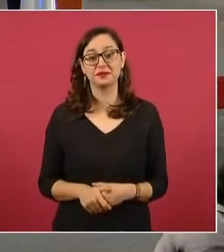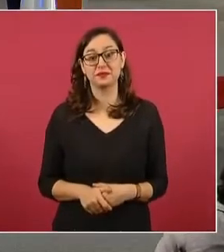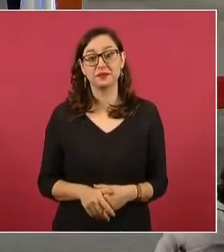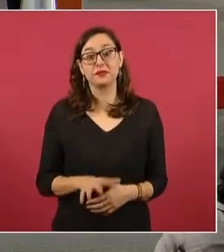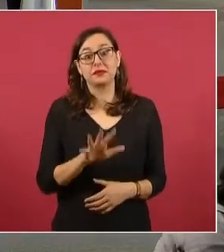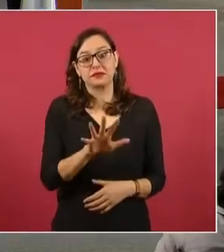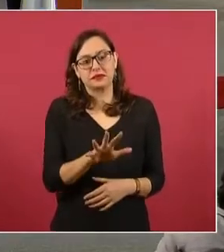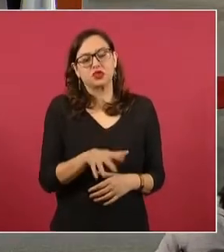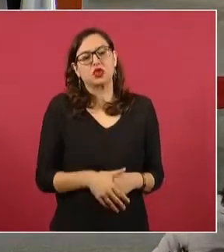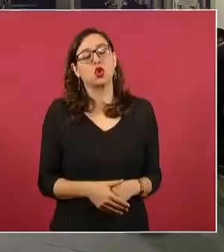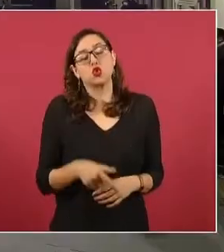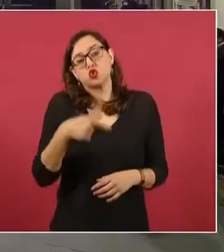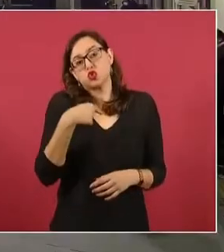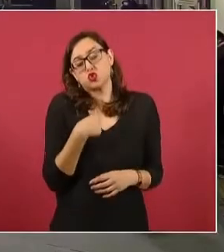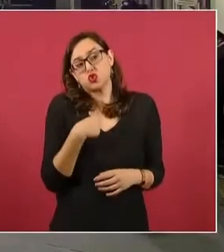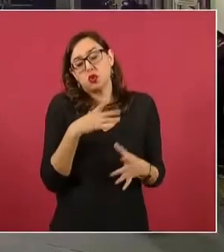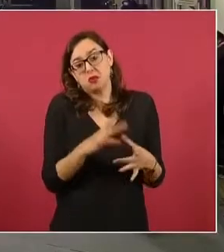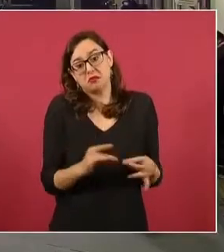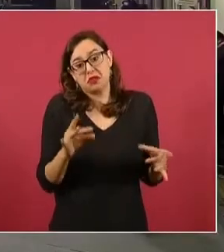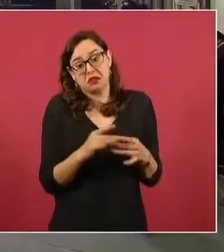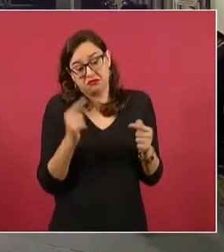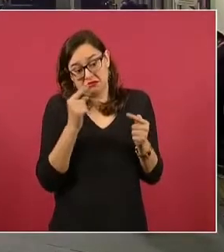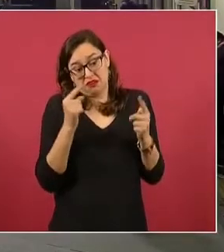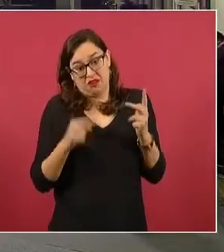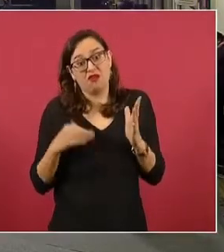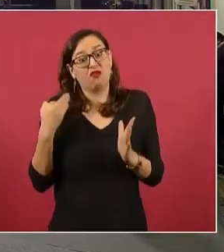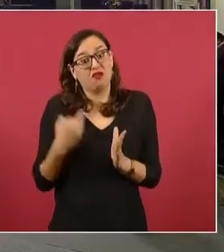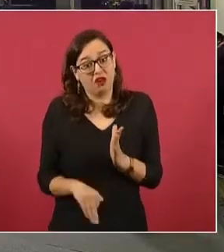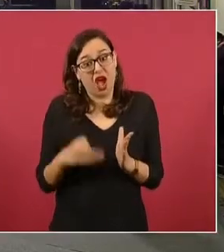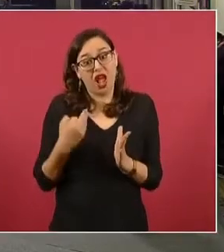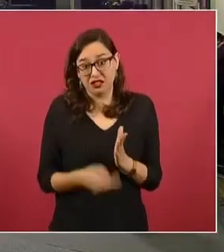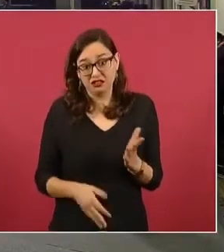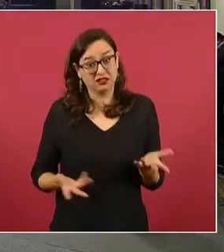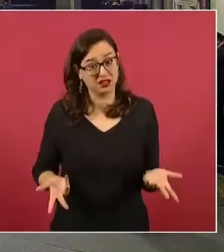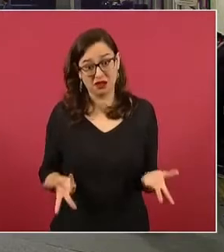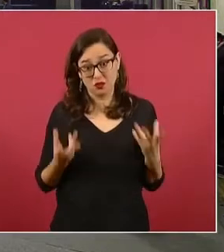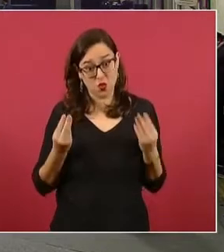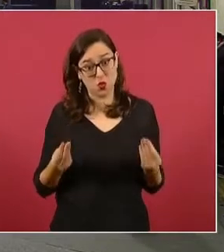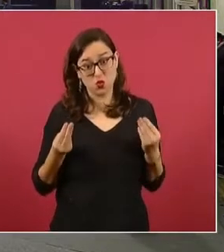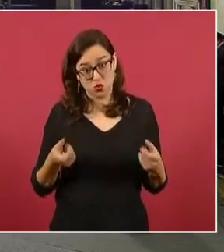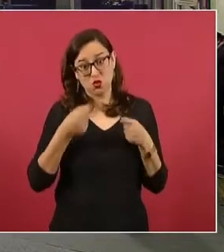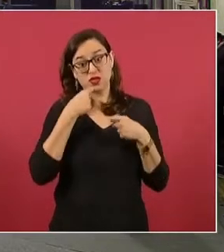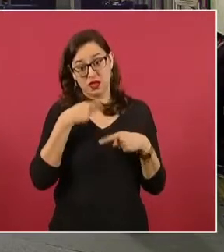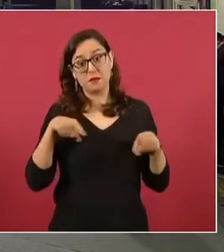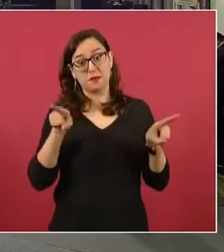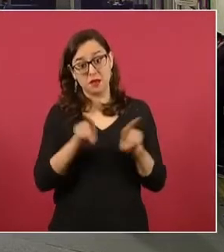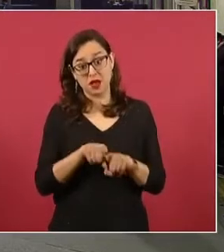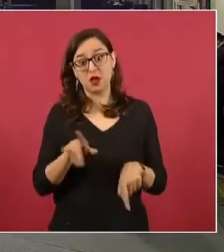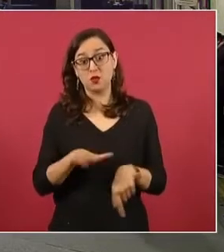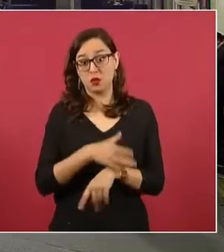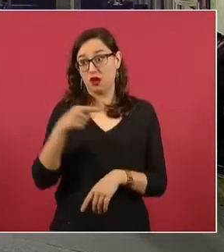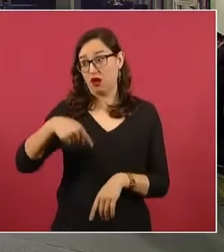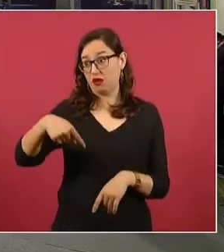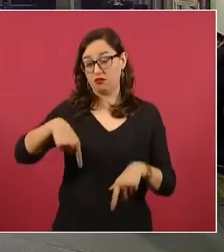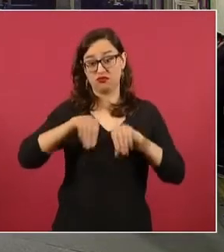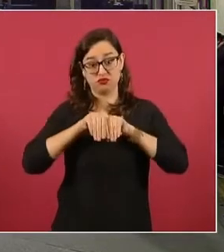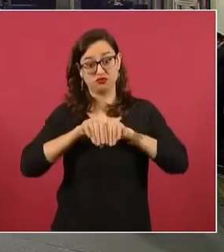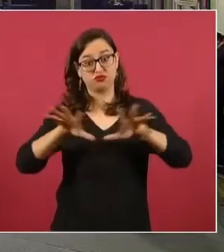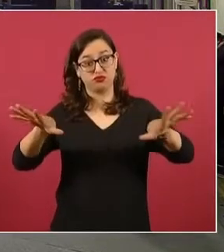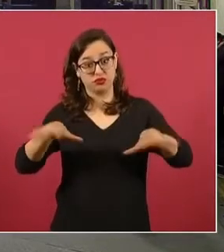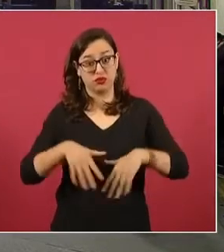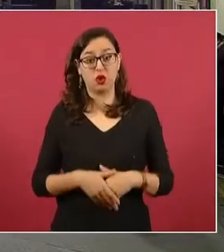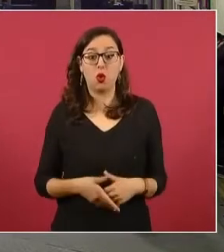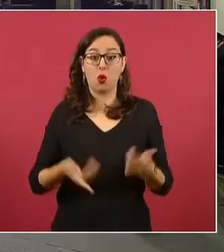le ejemplifiqué muchas situaciones que hay en Oaxaca para que se quede como antecedente, sobre todo por el foro que representa esta conferencia matutina. Le